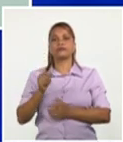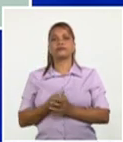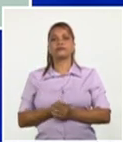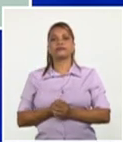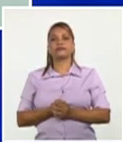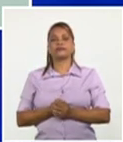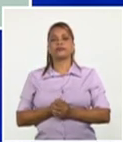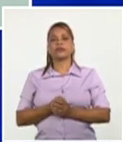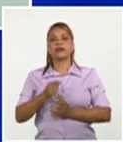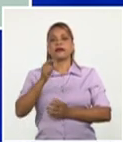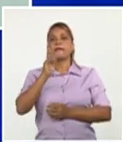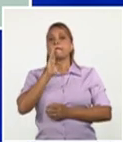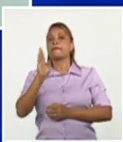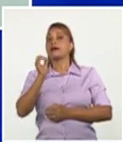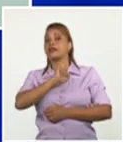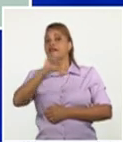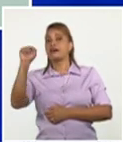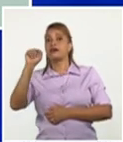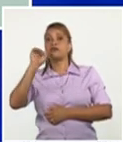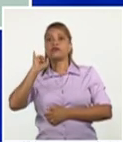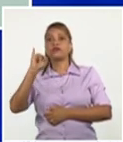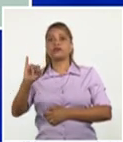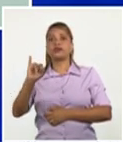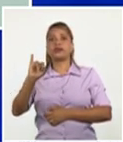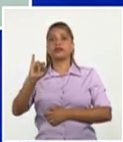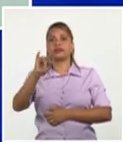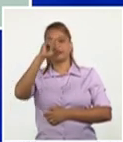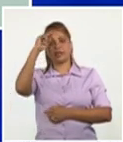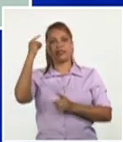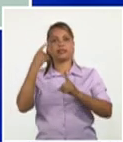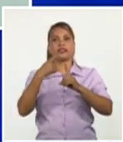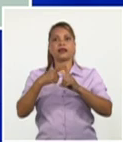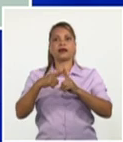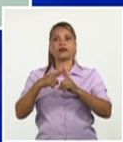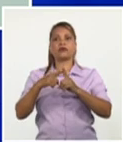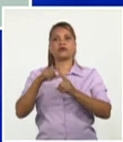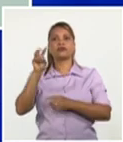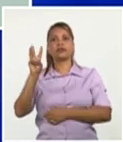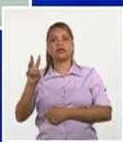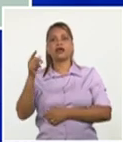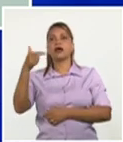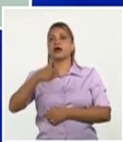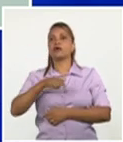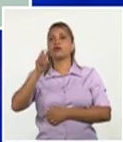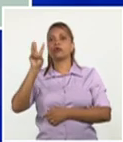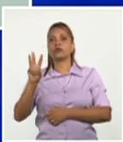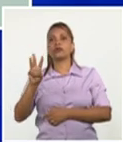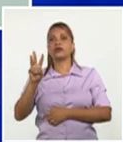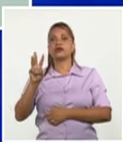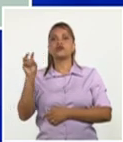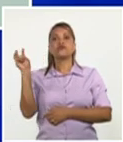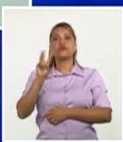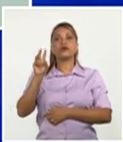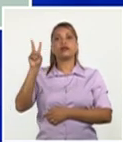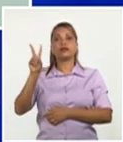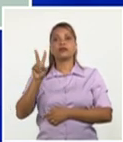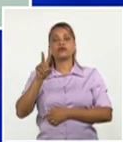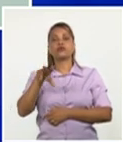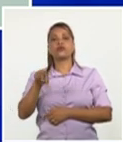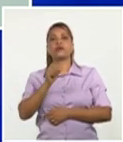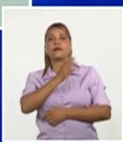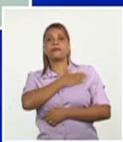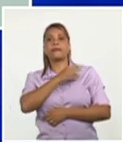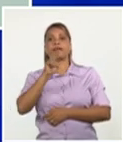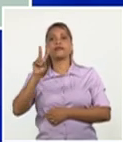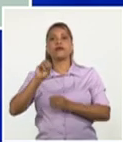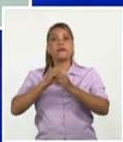Batabanó con 6, Santa Cruz del Norte y Jaruco con 3 cada uno, Güines, Nueva Paz y Madruga